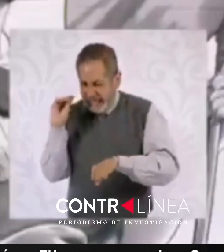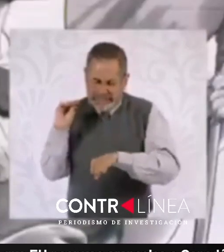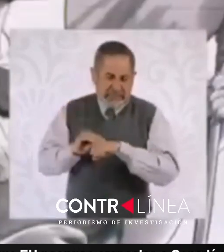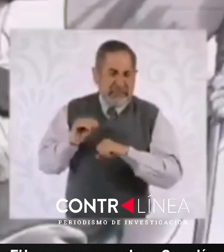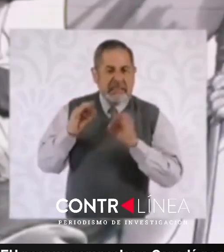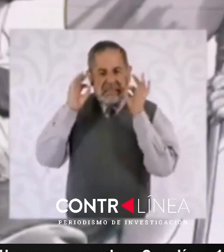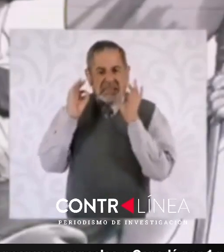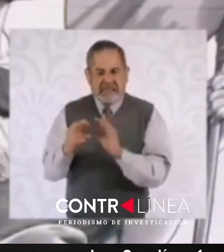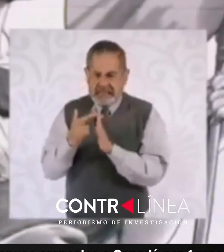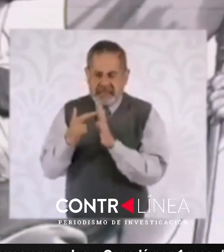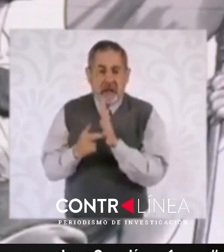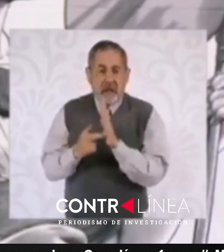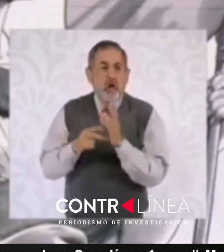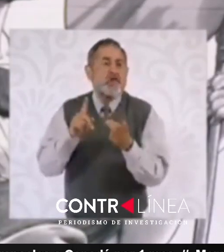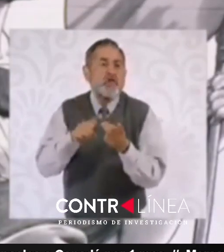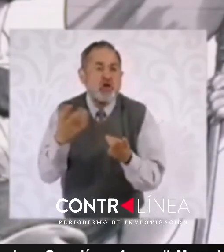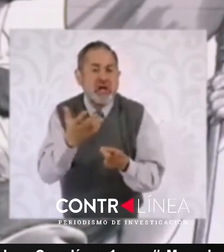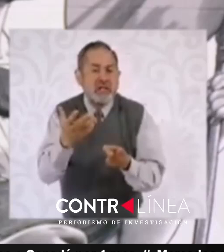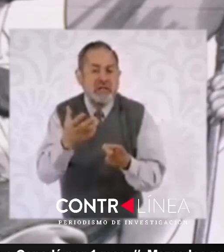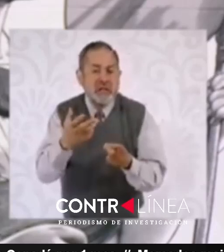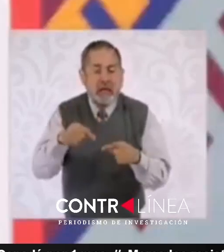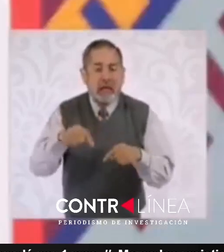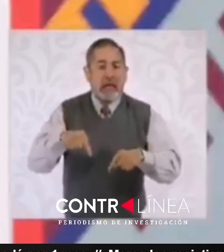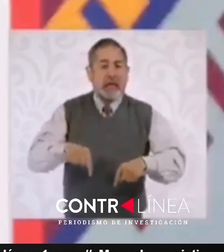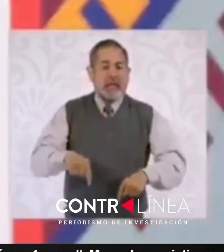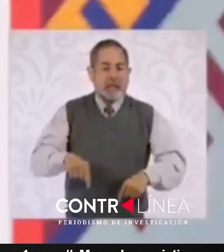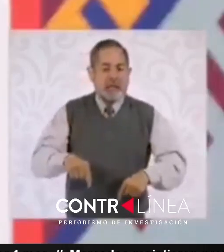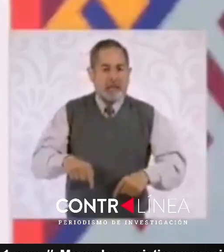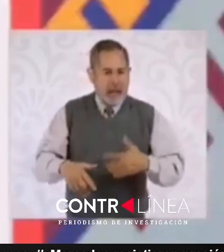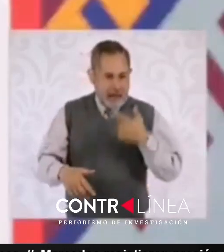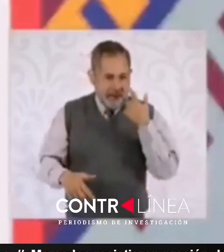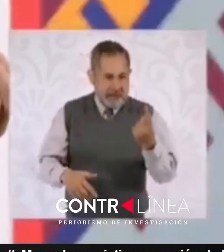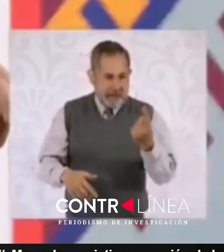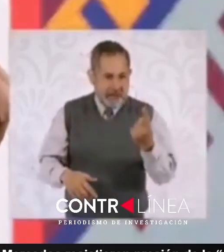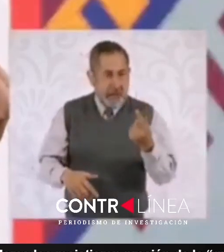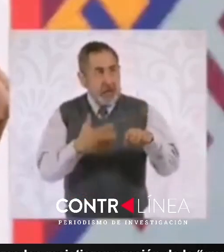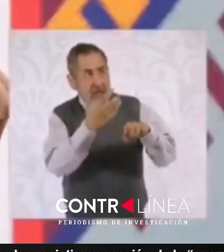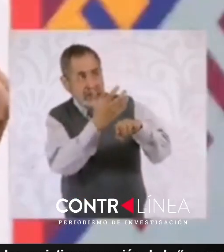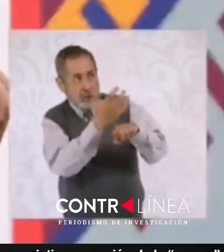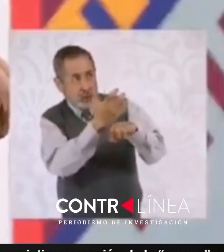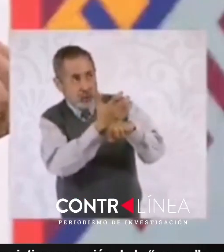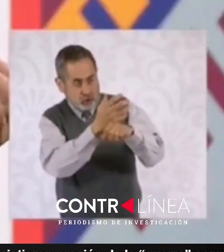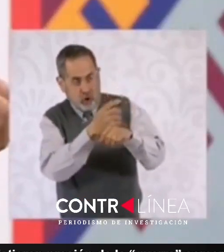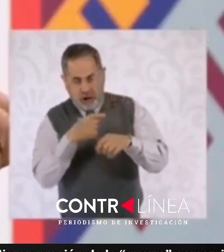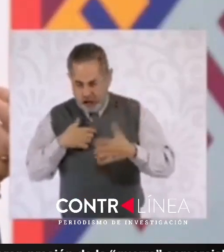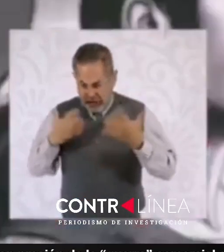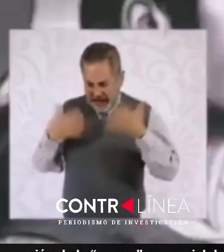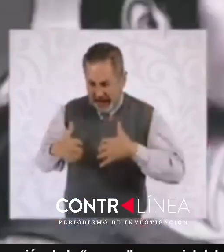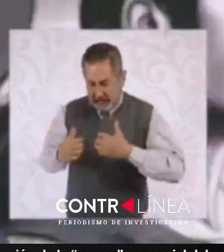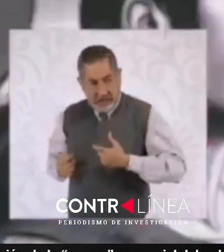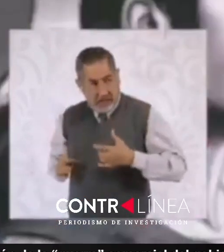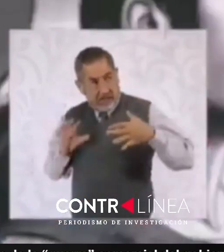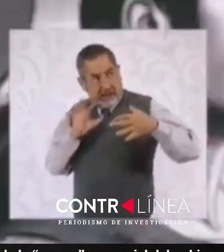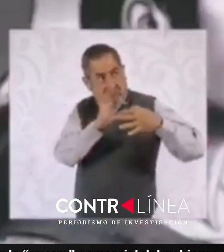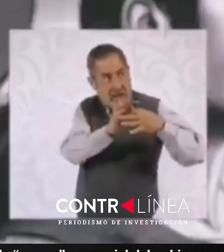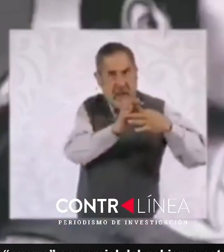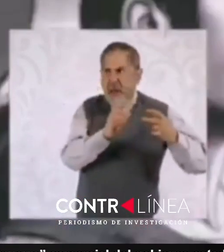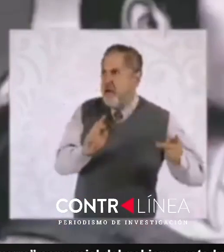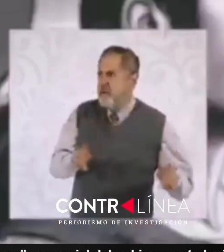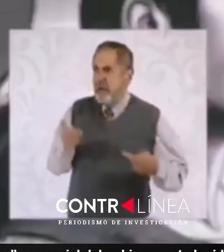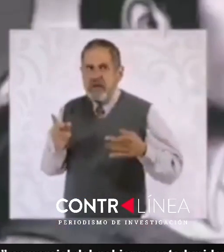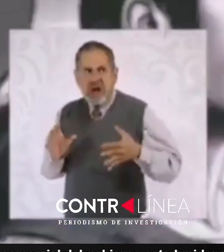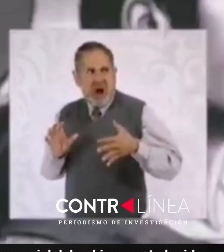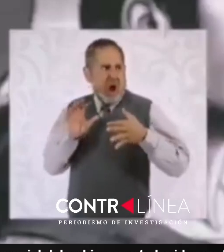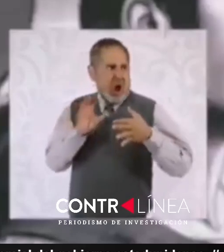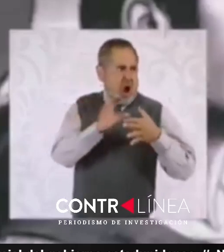específicas, se hacen aquí. Entonces vas reuniendo lo que hace Estados Unidos y México, Canadá, lo vas